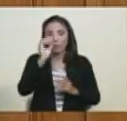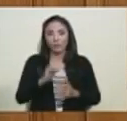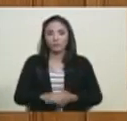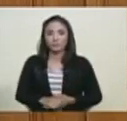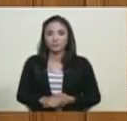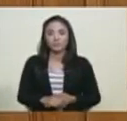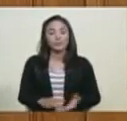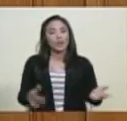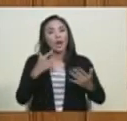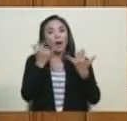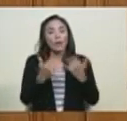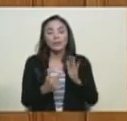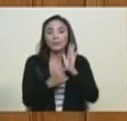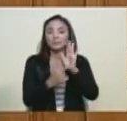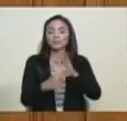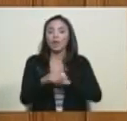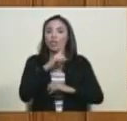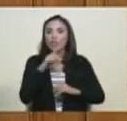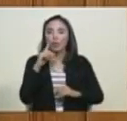siendo referido de manera directa.